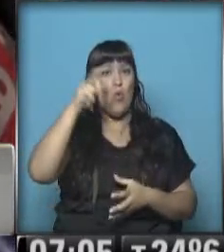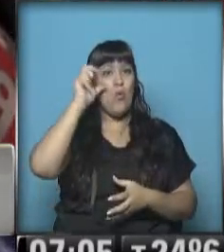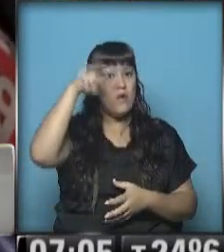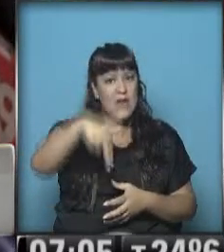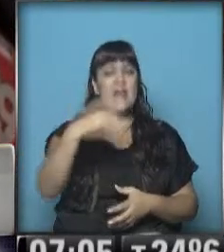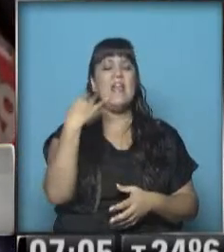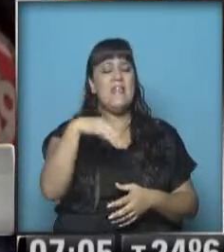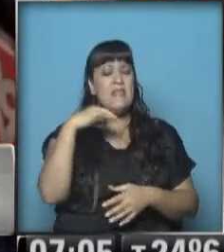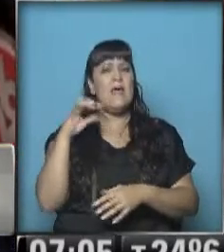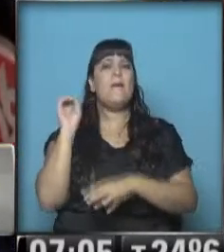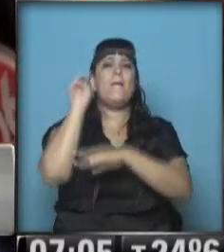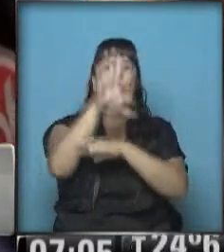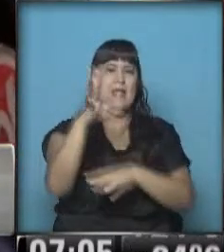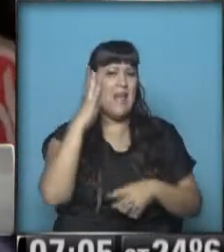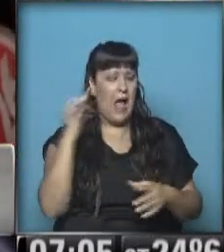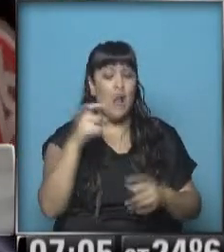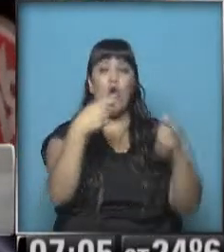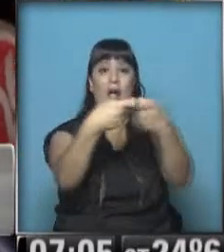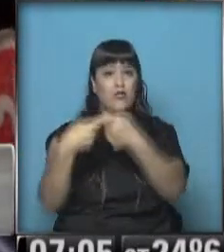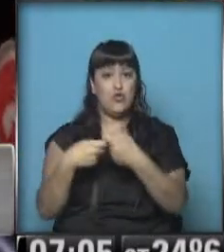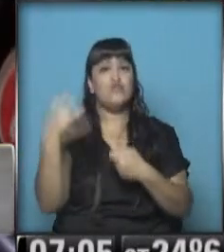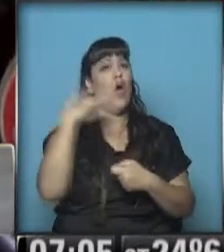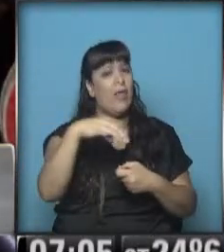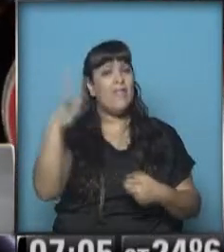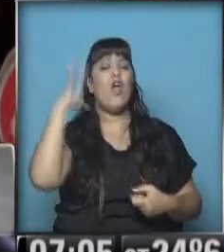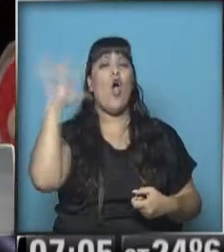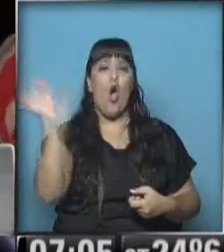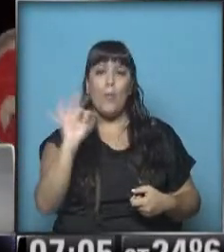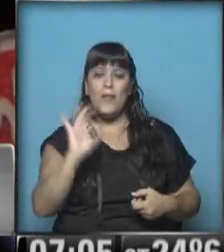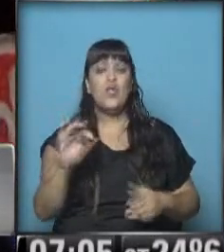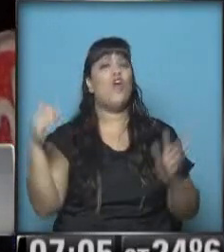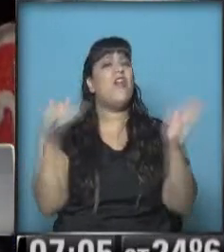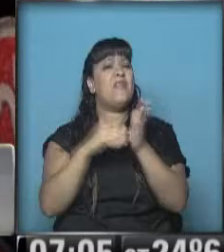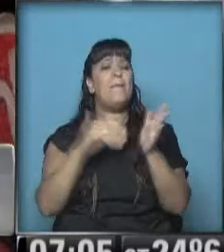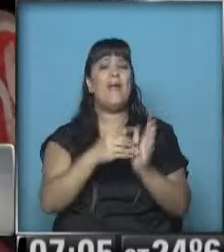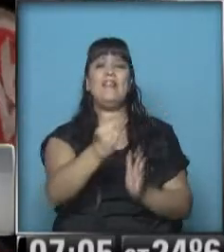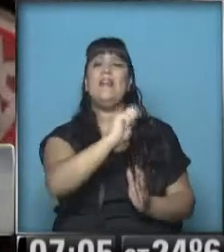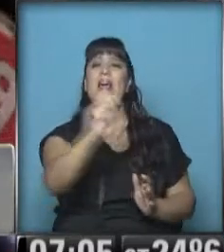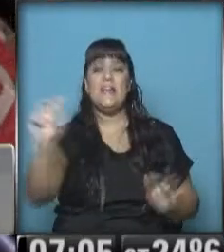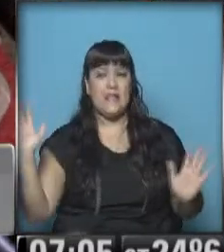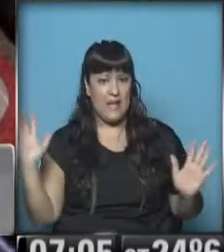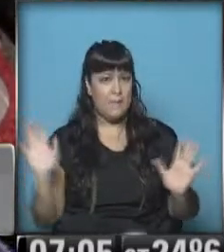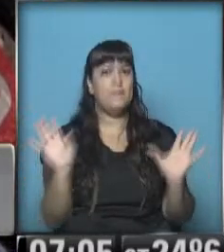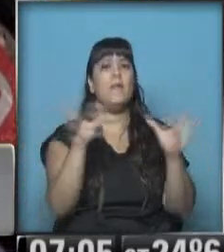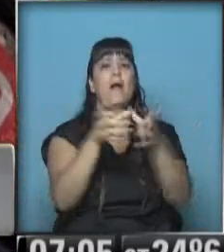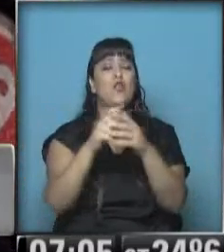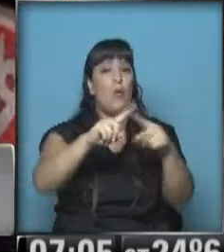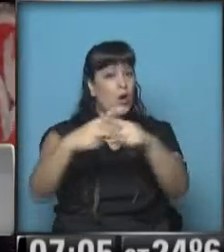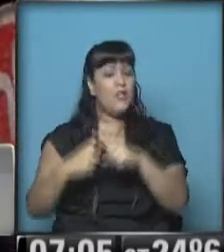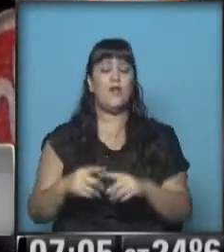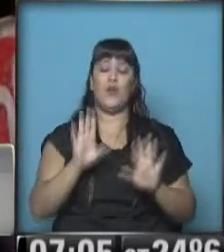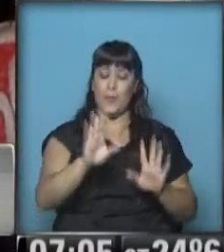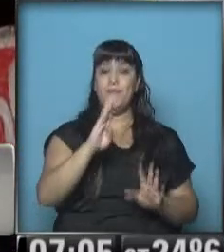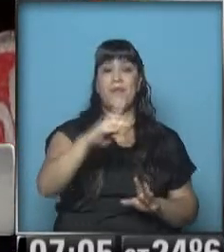a los socios. ¿Sabes qué dicen? No. Ale, vamos a empezar a ponderar las opiniones según el peso de cada partido político. Bueno, Wiener no tuvo